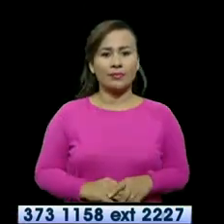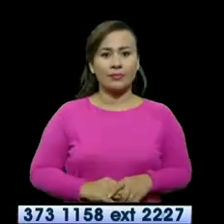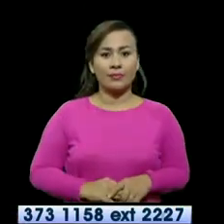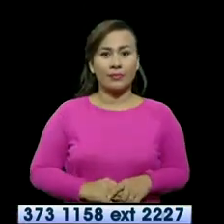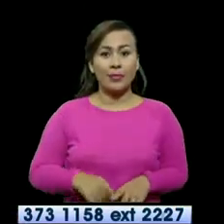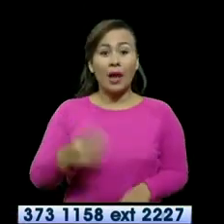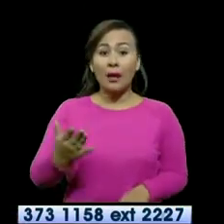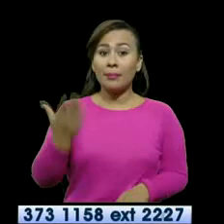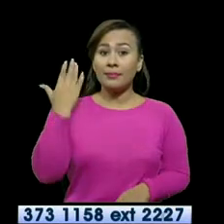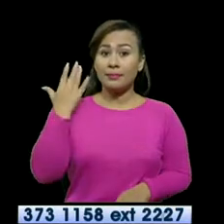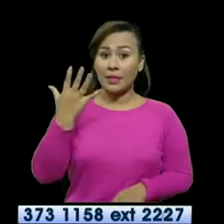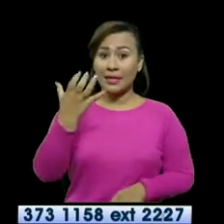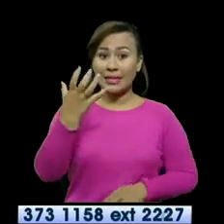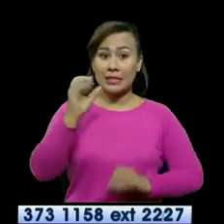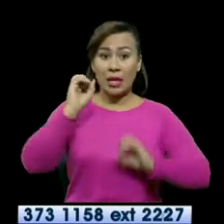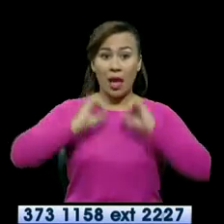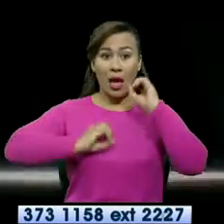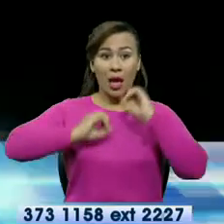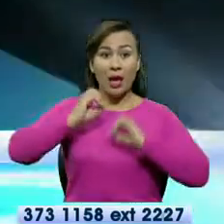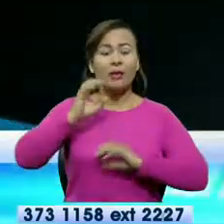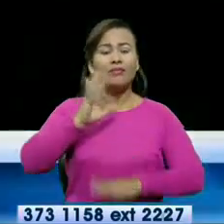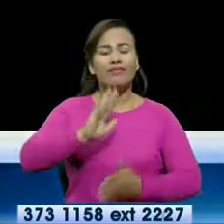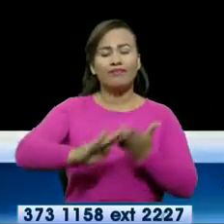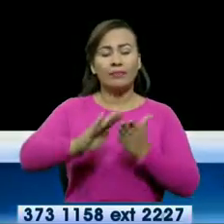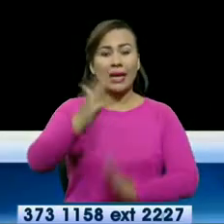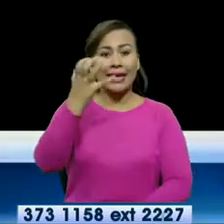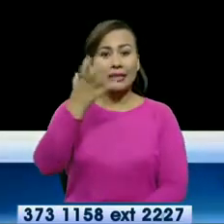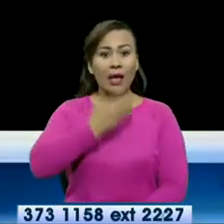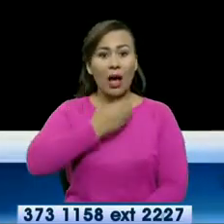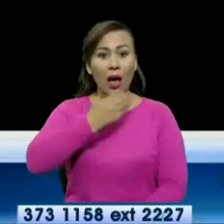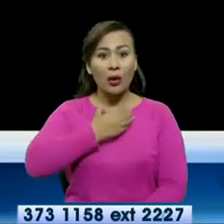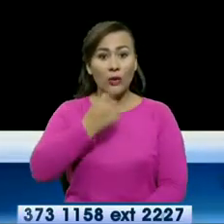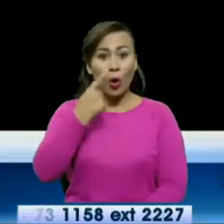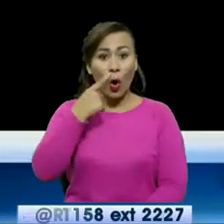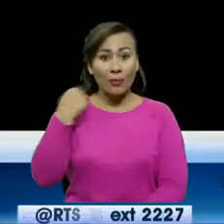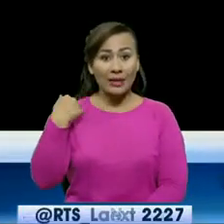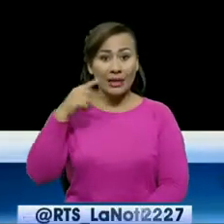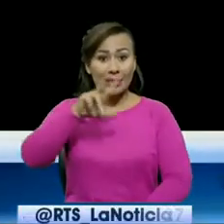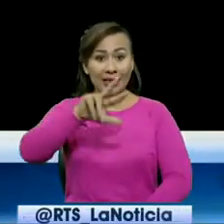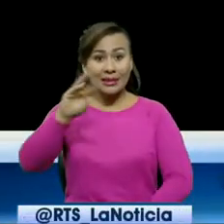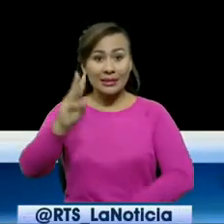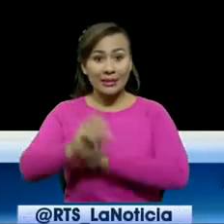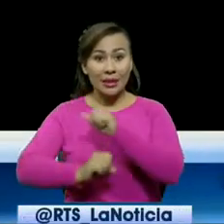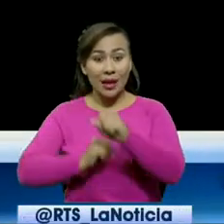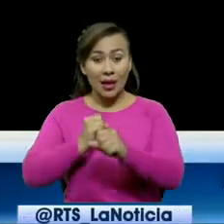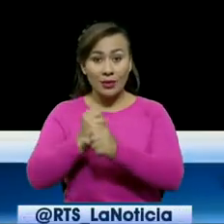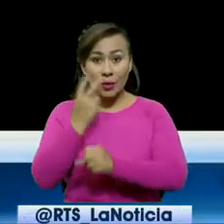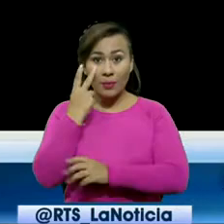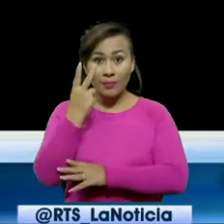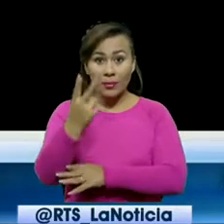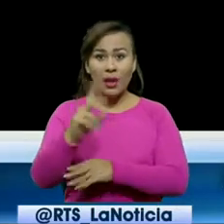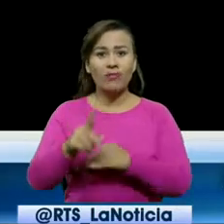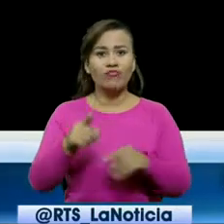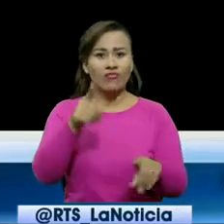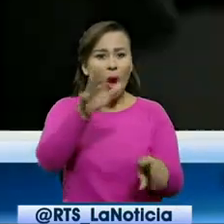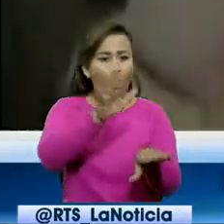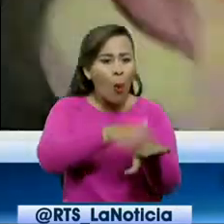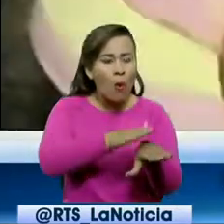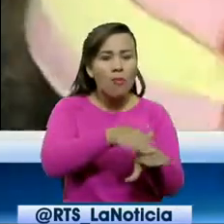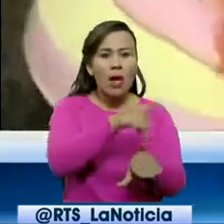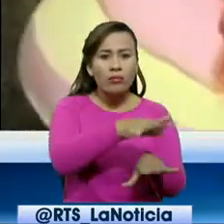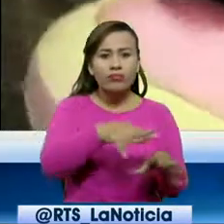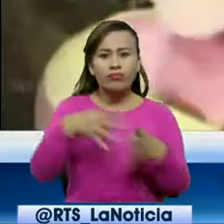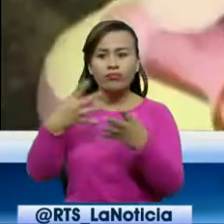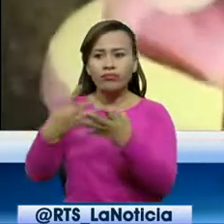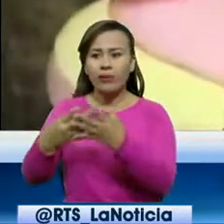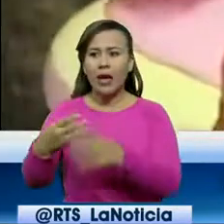El pasado 15 de agosto, este hombre de 36 años de edad fue detenido por la policía tras ser acusado de haber abusado sexualmente